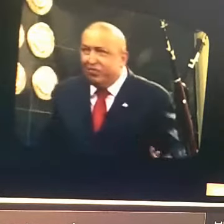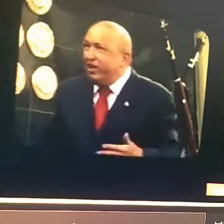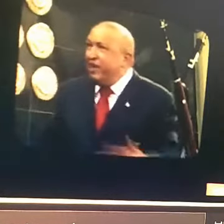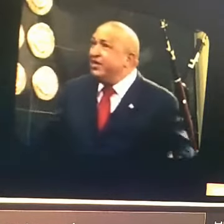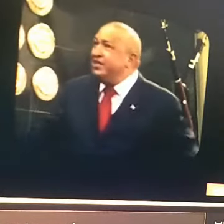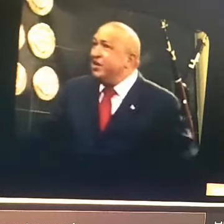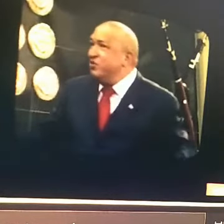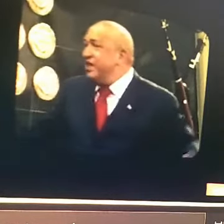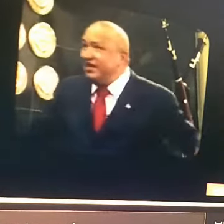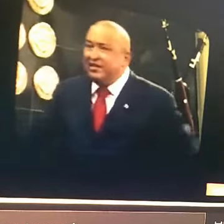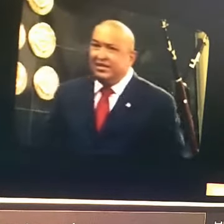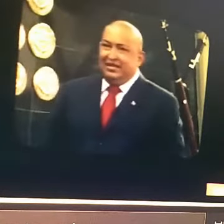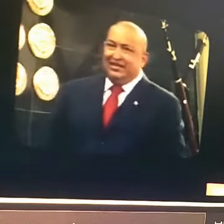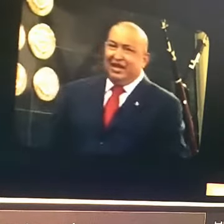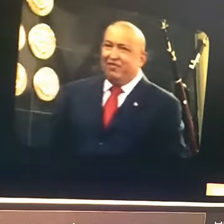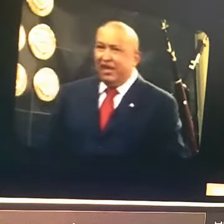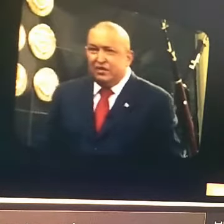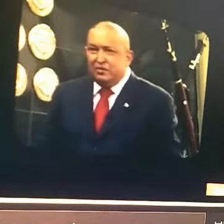¿Por qué a mí? Decía, bueno, bien.